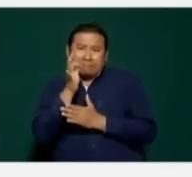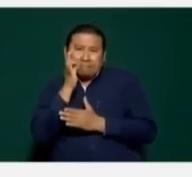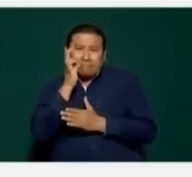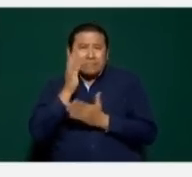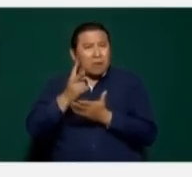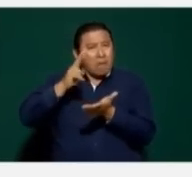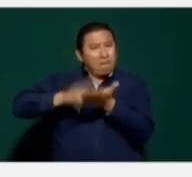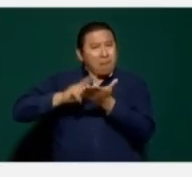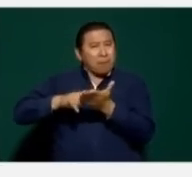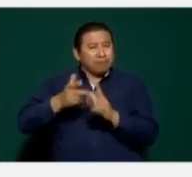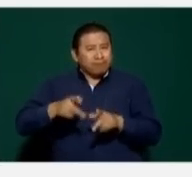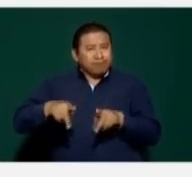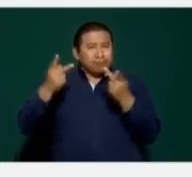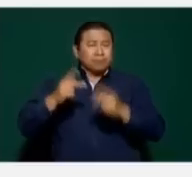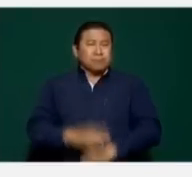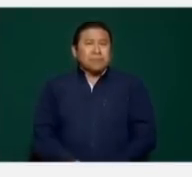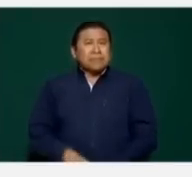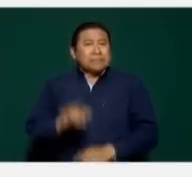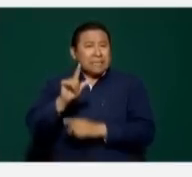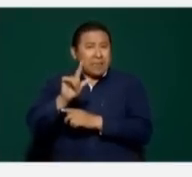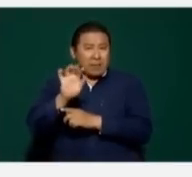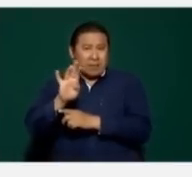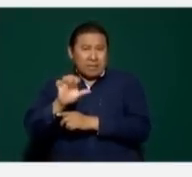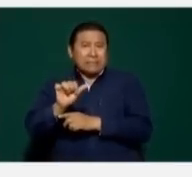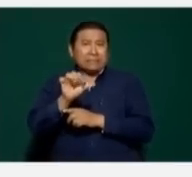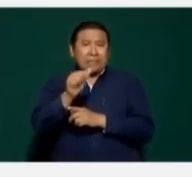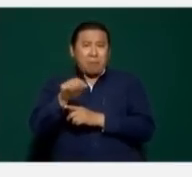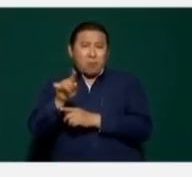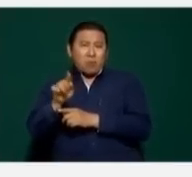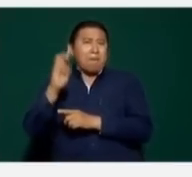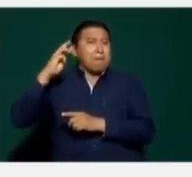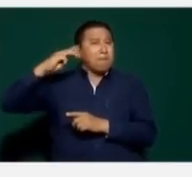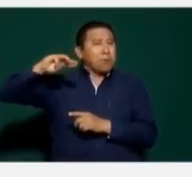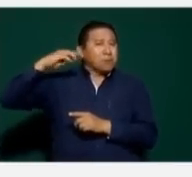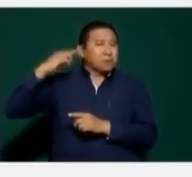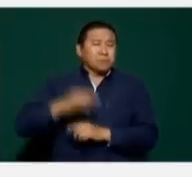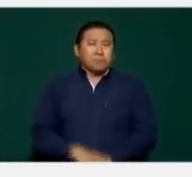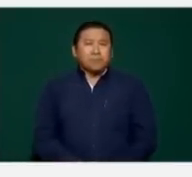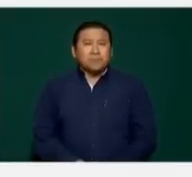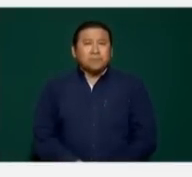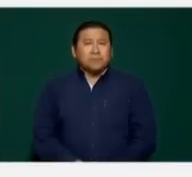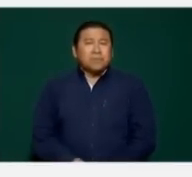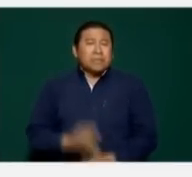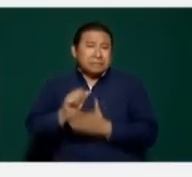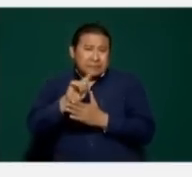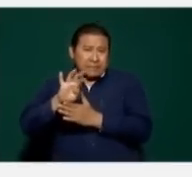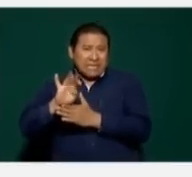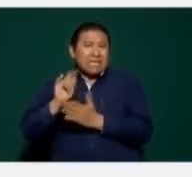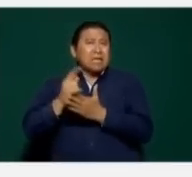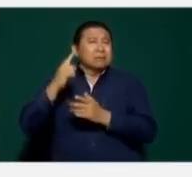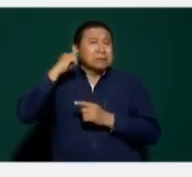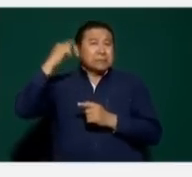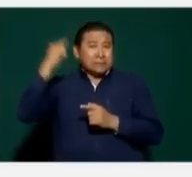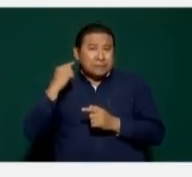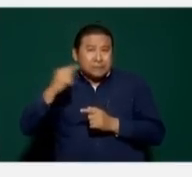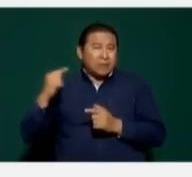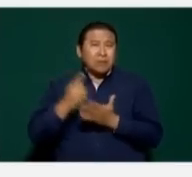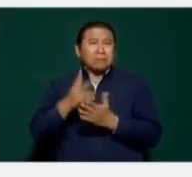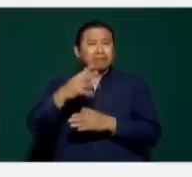21 pesos con 10 centavos. En Lázaro Cárdenas, con 6 centavos en Lázaro Cárdenas, Michoacán, y en Zahín Alto, Zacatecas,